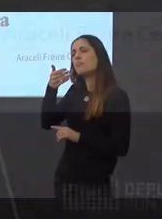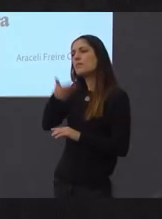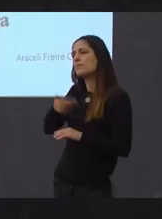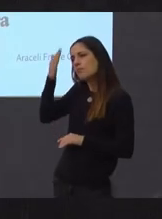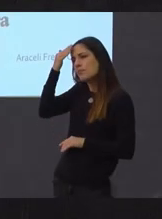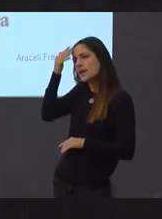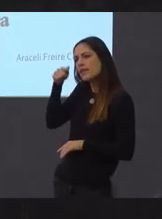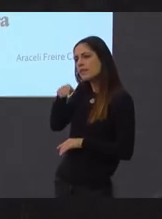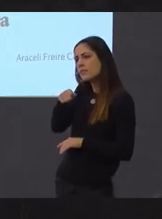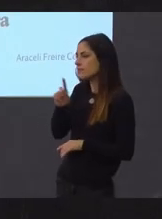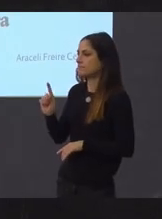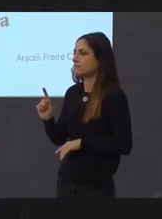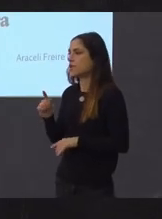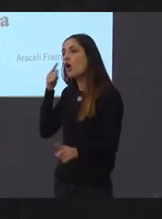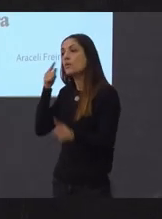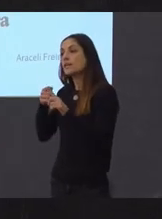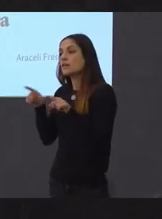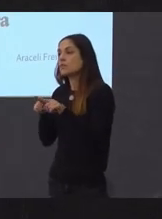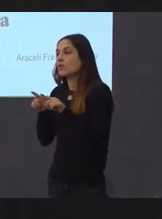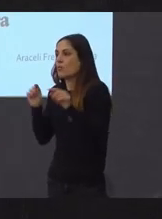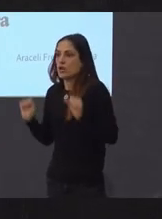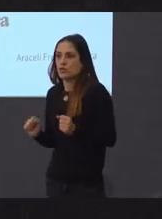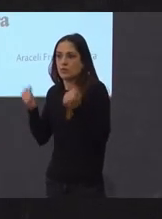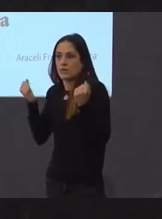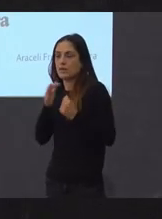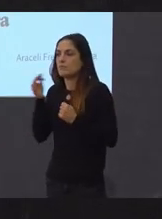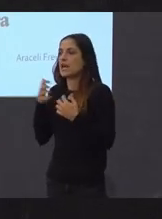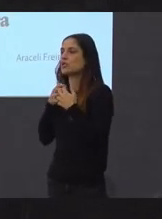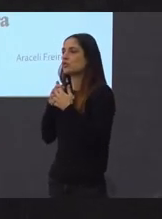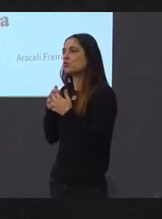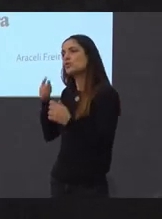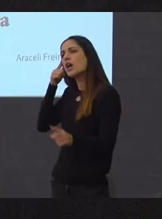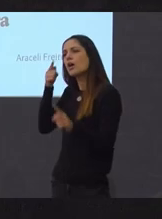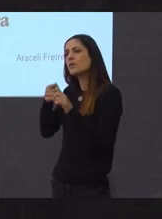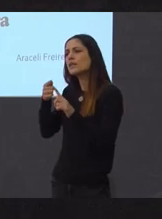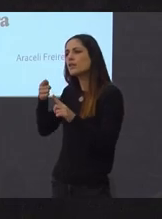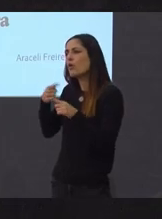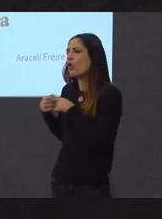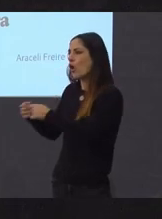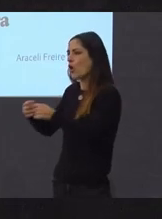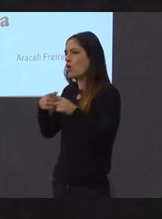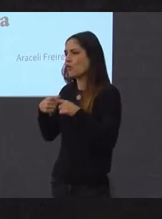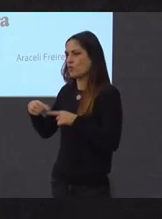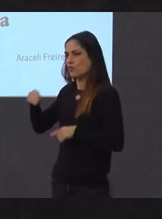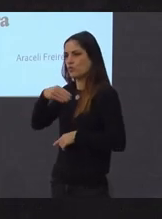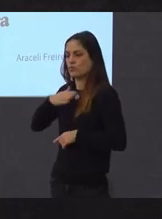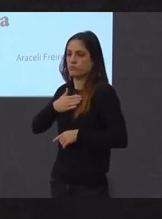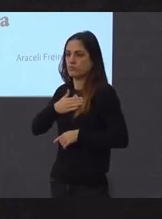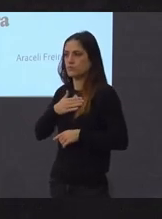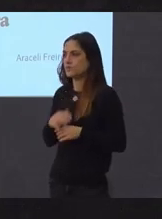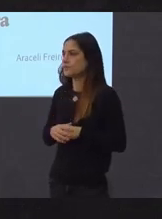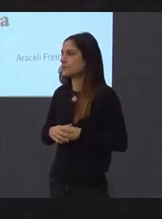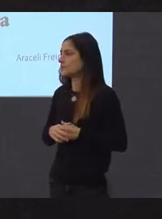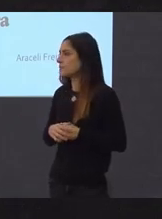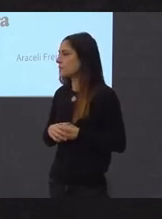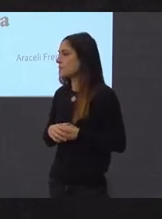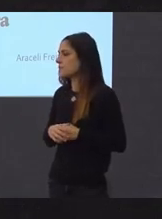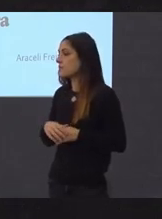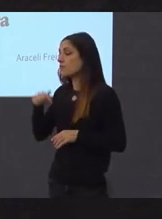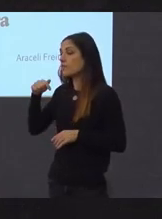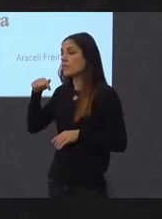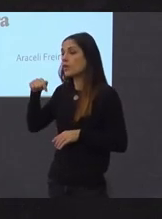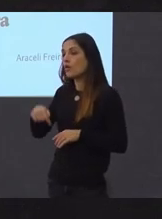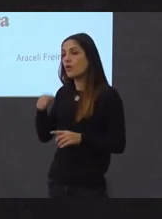o título da comunicación, sobrevivir e loitar por lo que era seu, loitar por lo que era o común. Hoxe vou vos falar